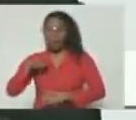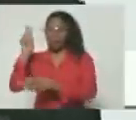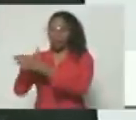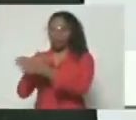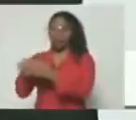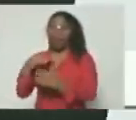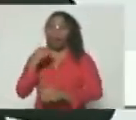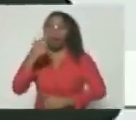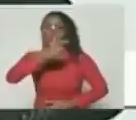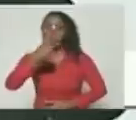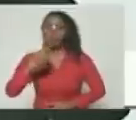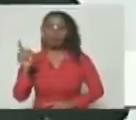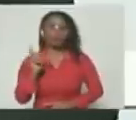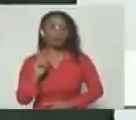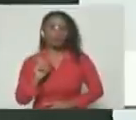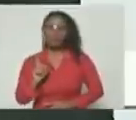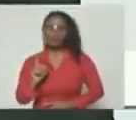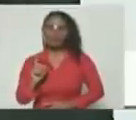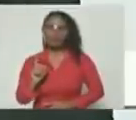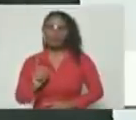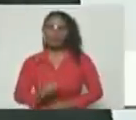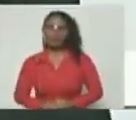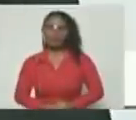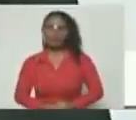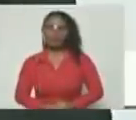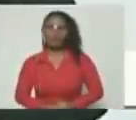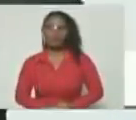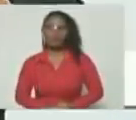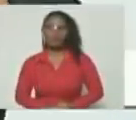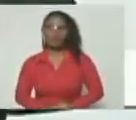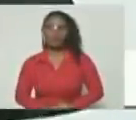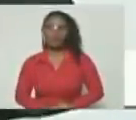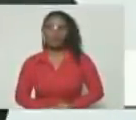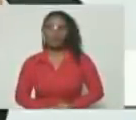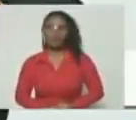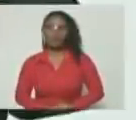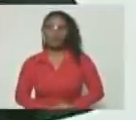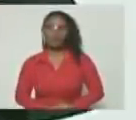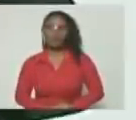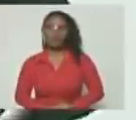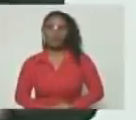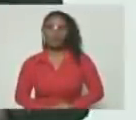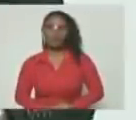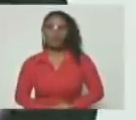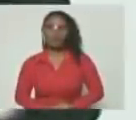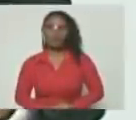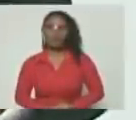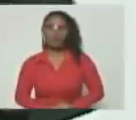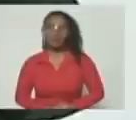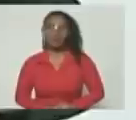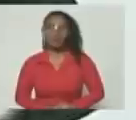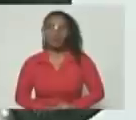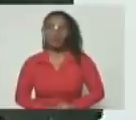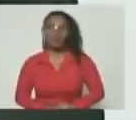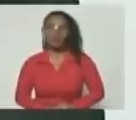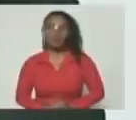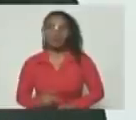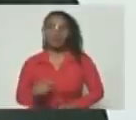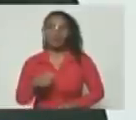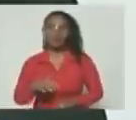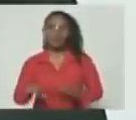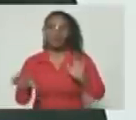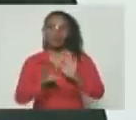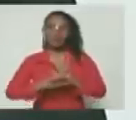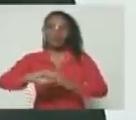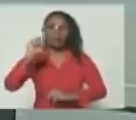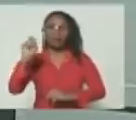de tal vez ganar espacio y que si queremos cambio lo podemos hacer de acuerdo a la Constitución y